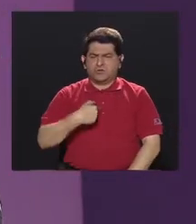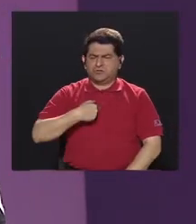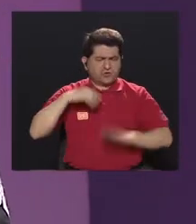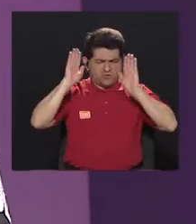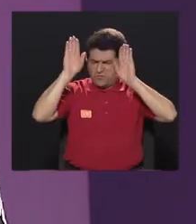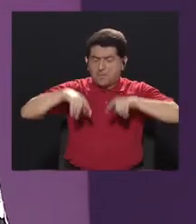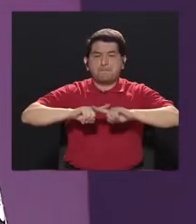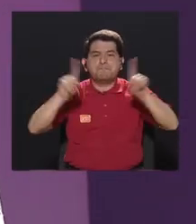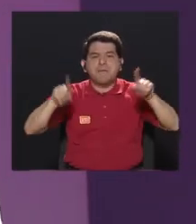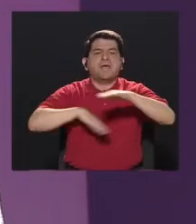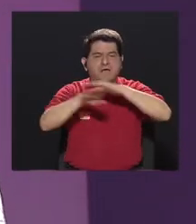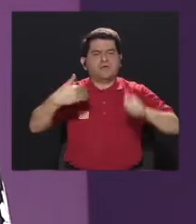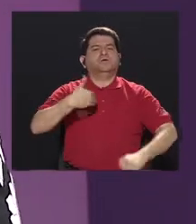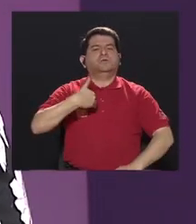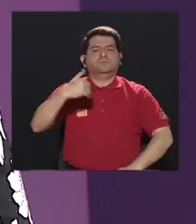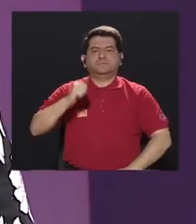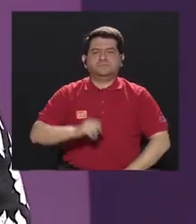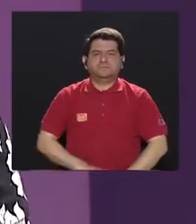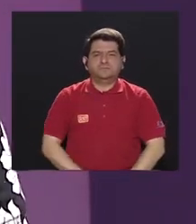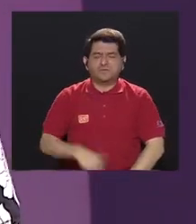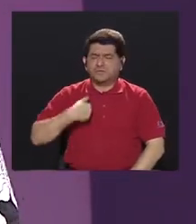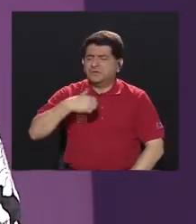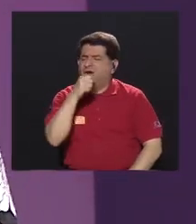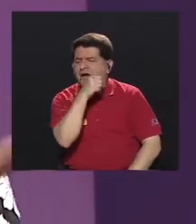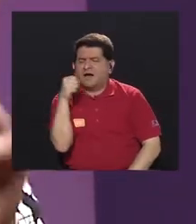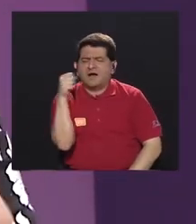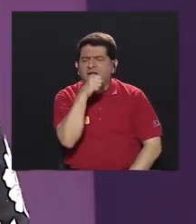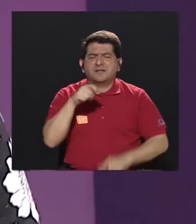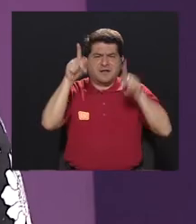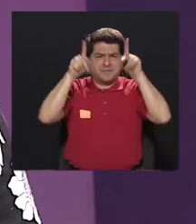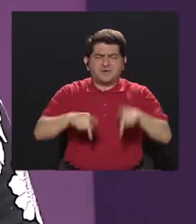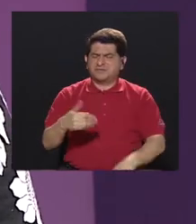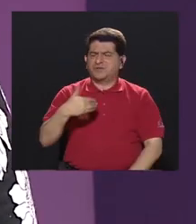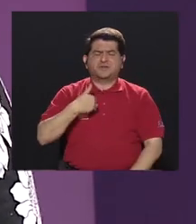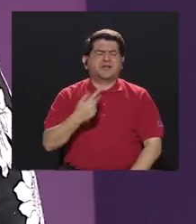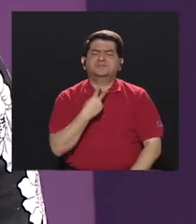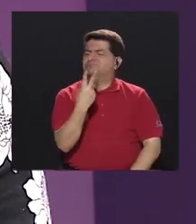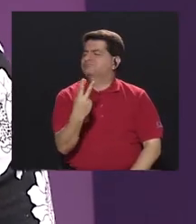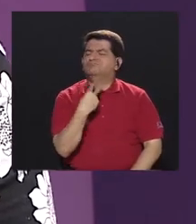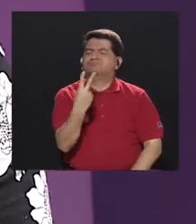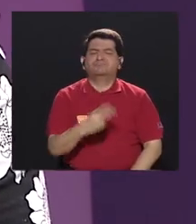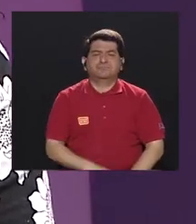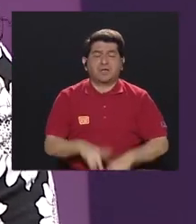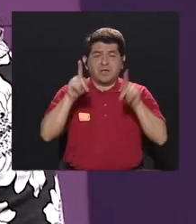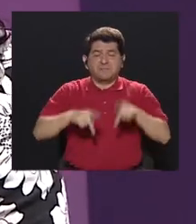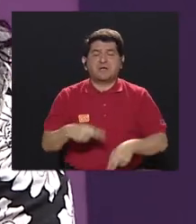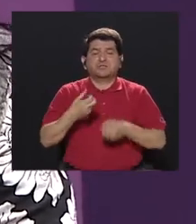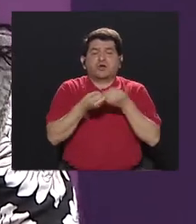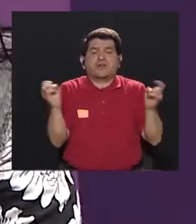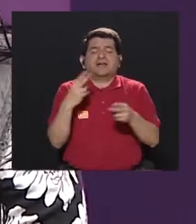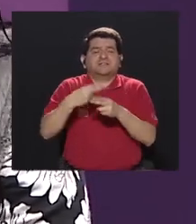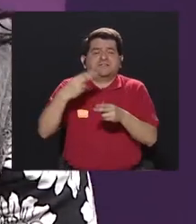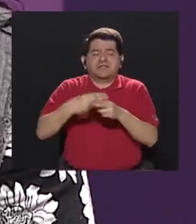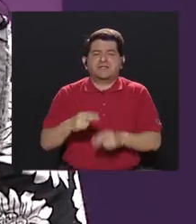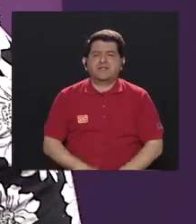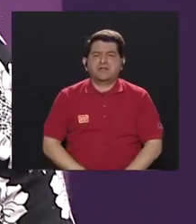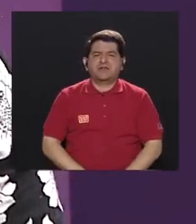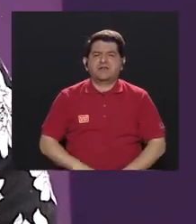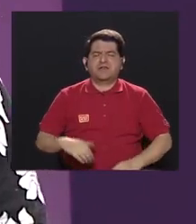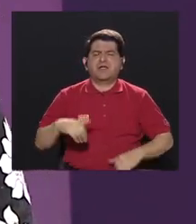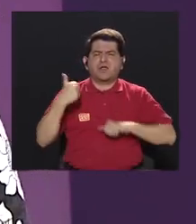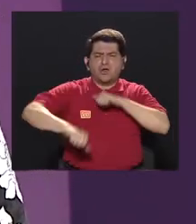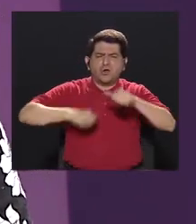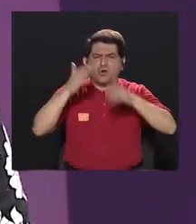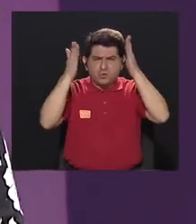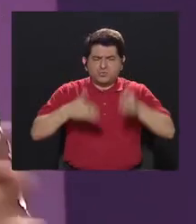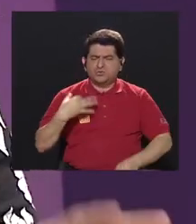desobedecer pero con fundamento. Canto para aquellos que no tienen voz, los anónimos, los nadie, los guerreros